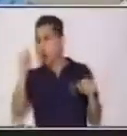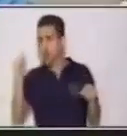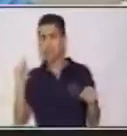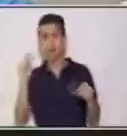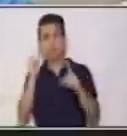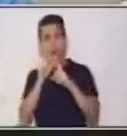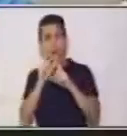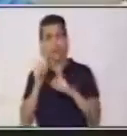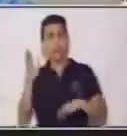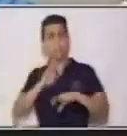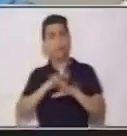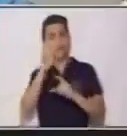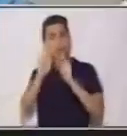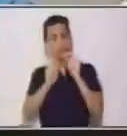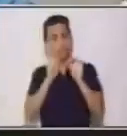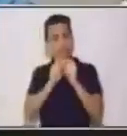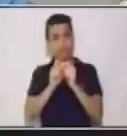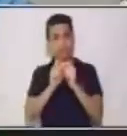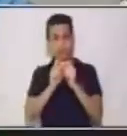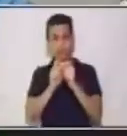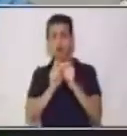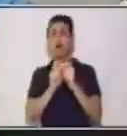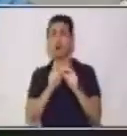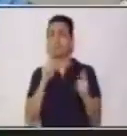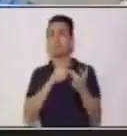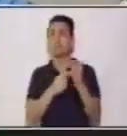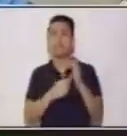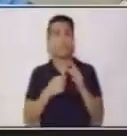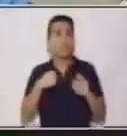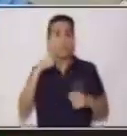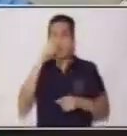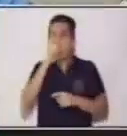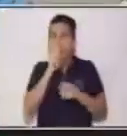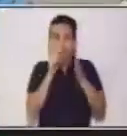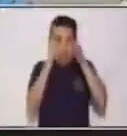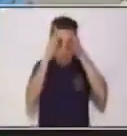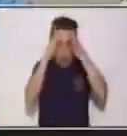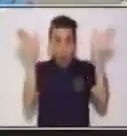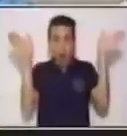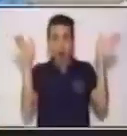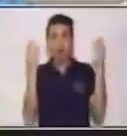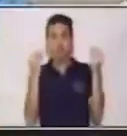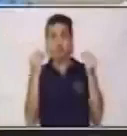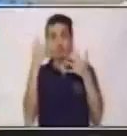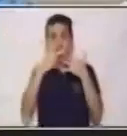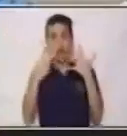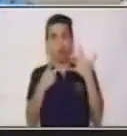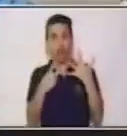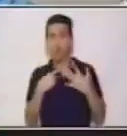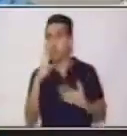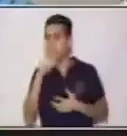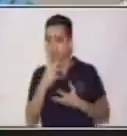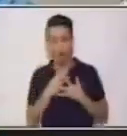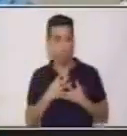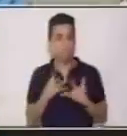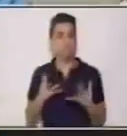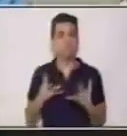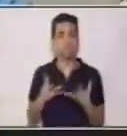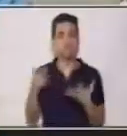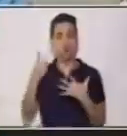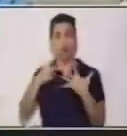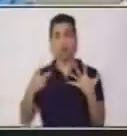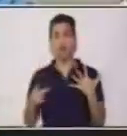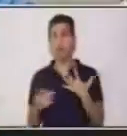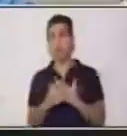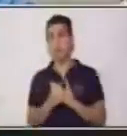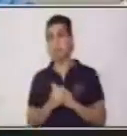precisas. Es decir, que no tenemos una amplitud de vocabulario, no tenemos riqueza en el vocabulario.